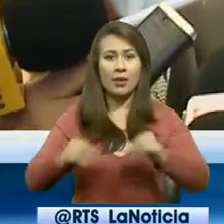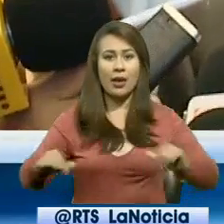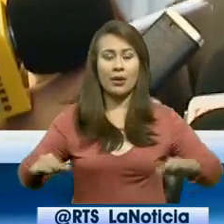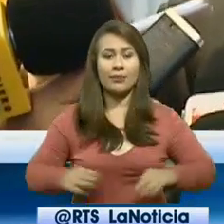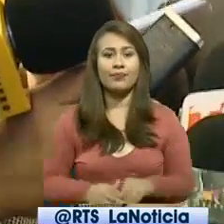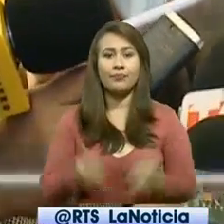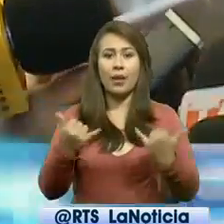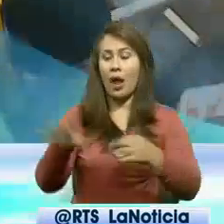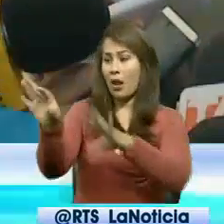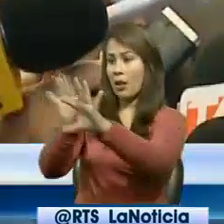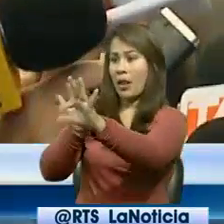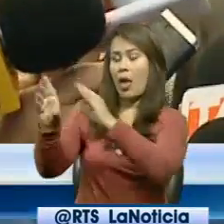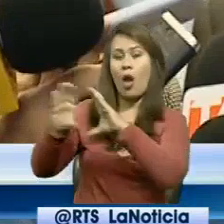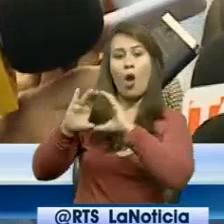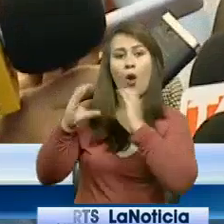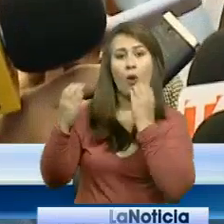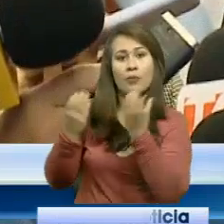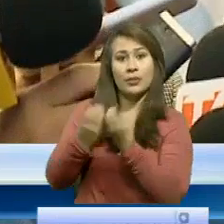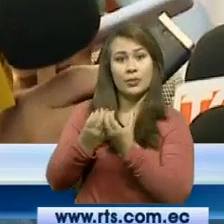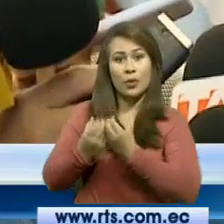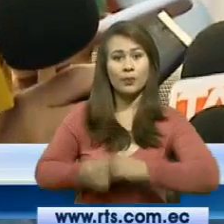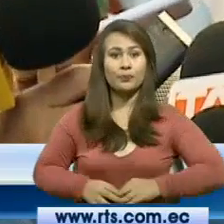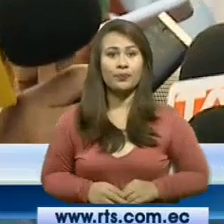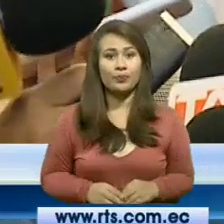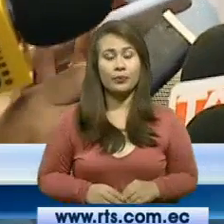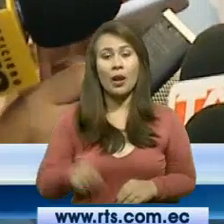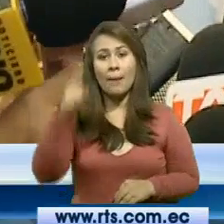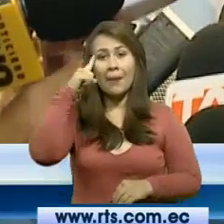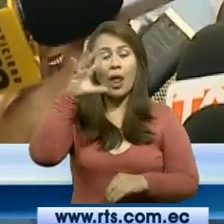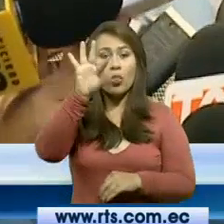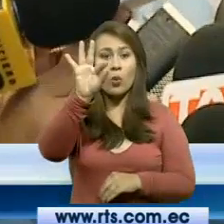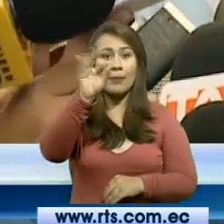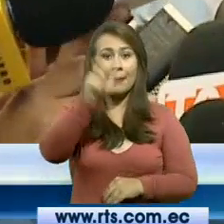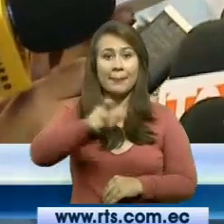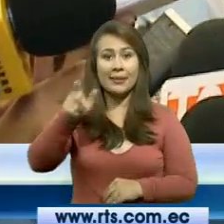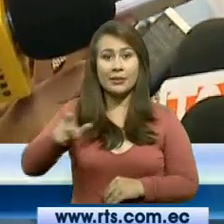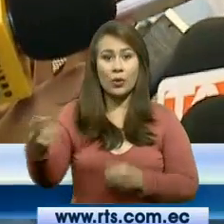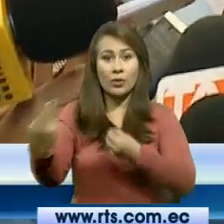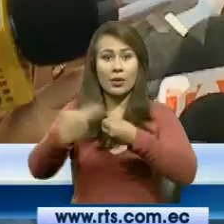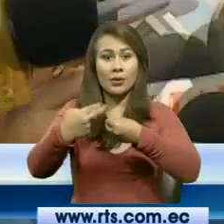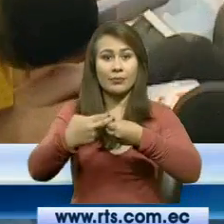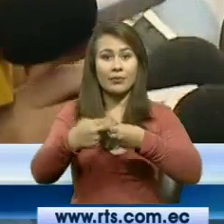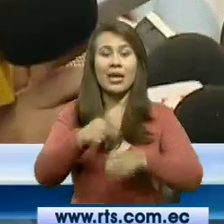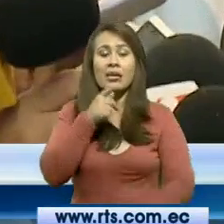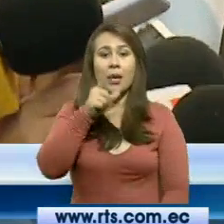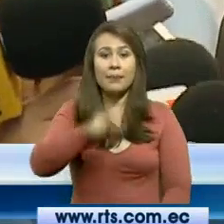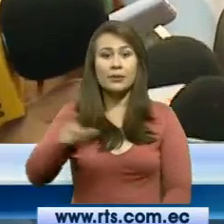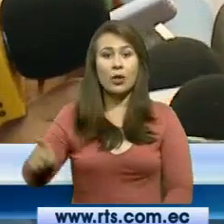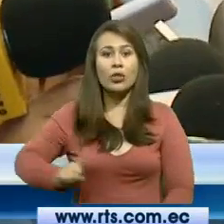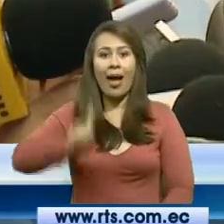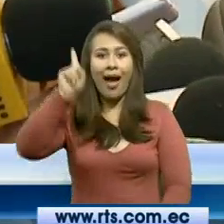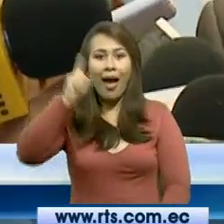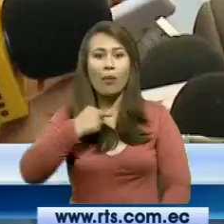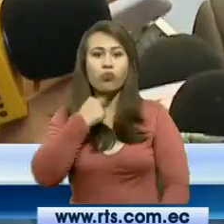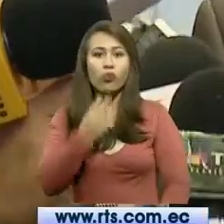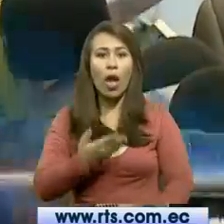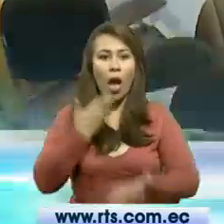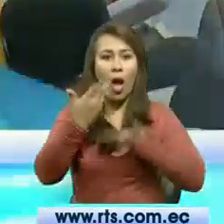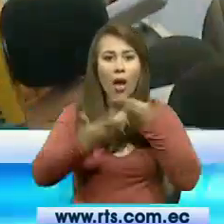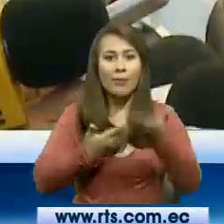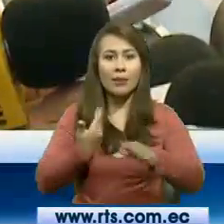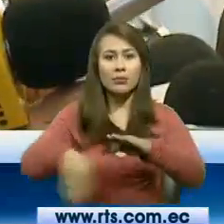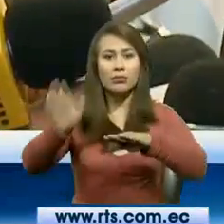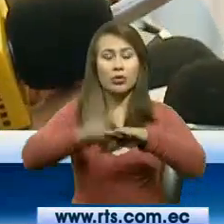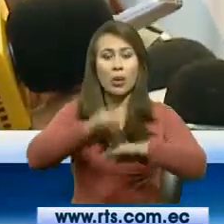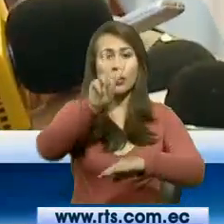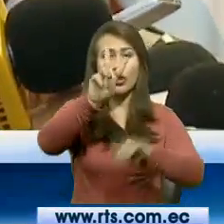una comisión multipartidista, compuesta por 9 miembros con voz y voto. Esta comisión va a tratar 2 temas